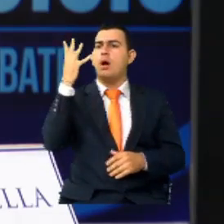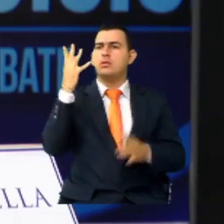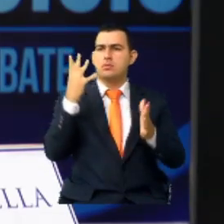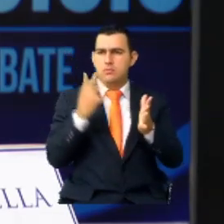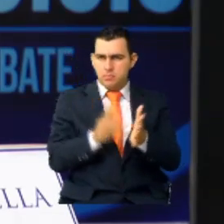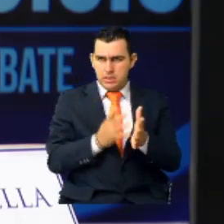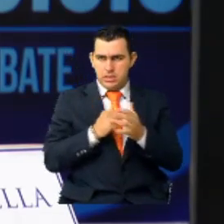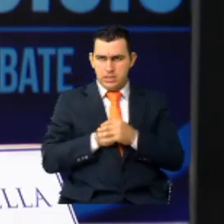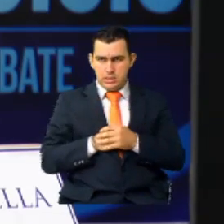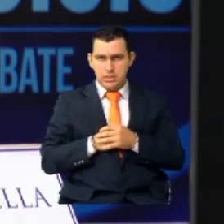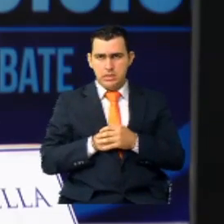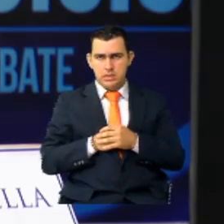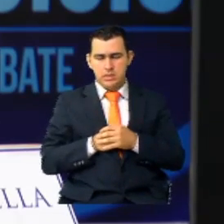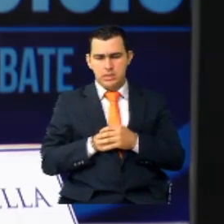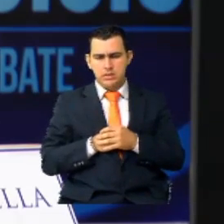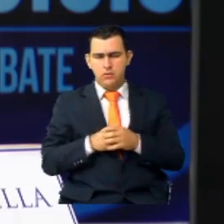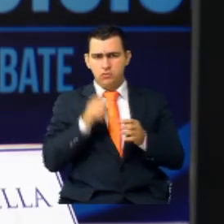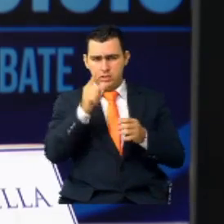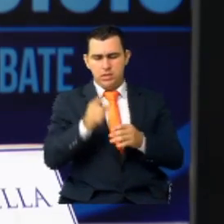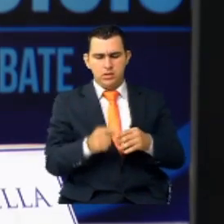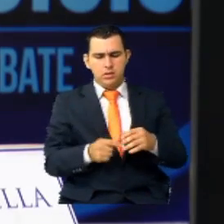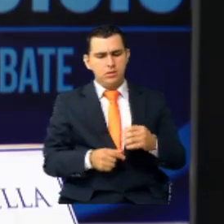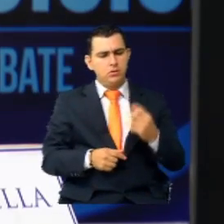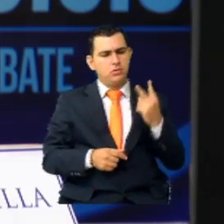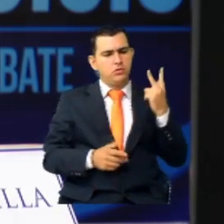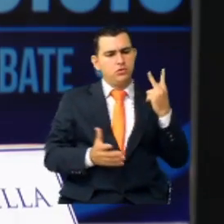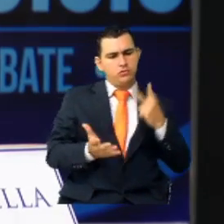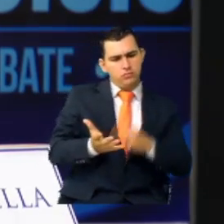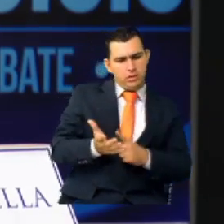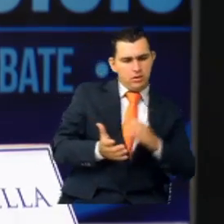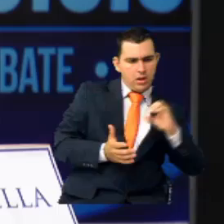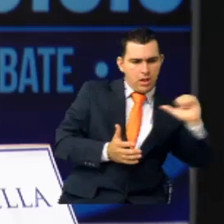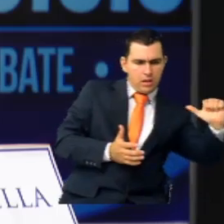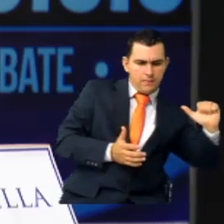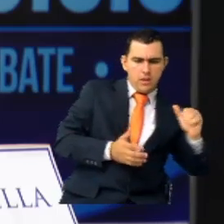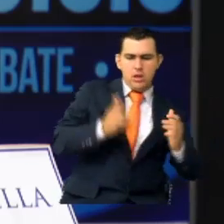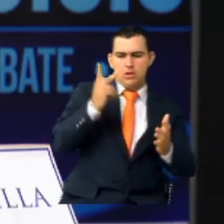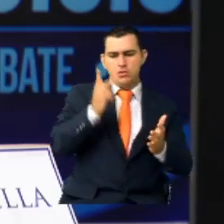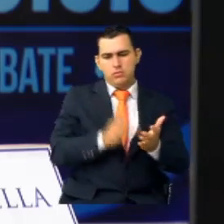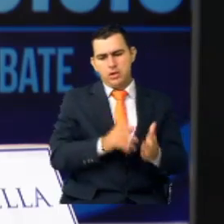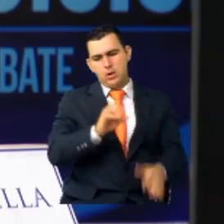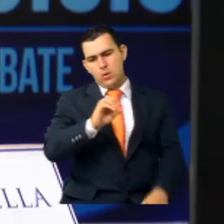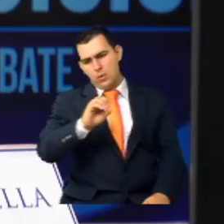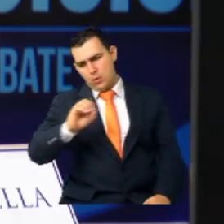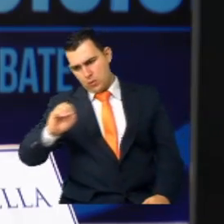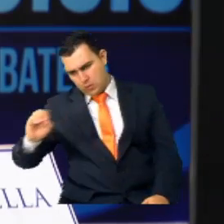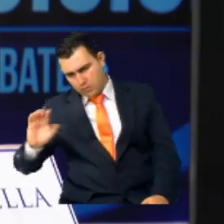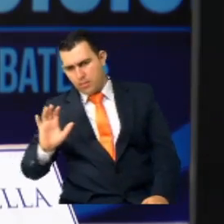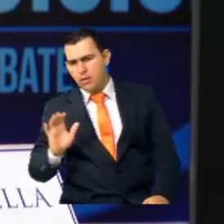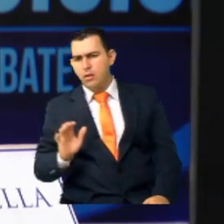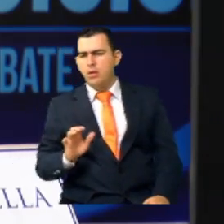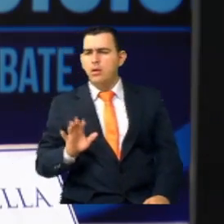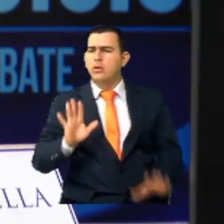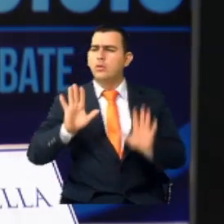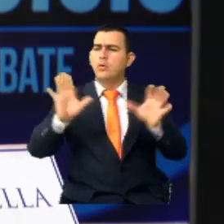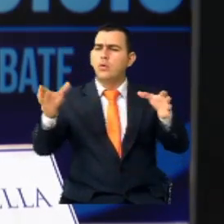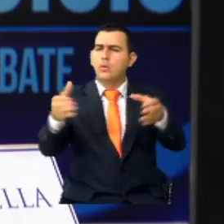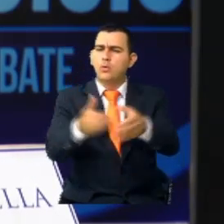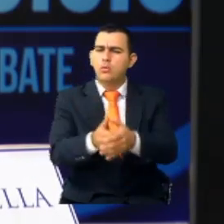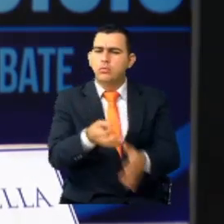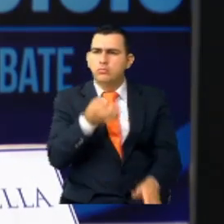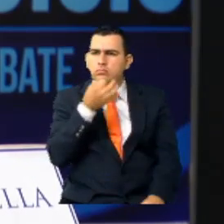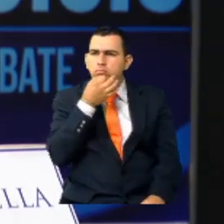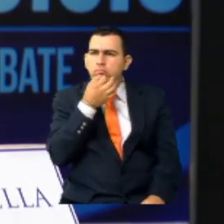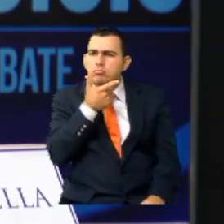esas 10.000, 4.000 las va a dividir 2.000 para mujeres y 2.000 para hombres. ¿Y la comunidad LGTBI dónde queda? Esa comunidad